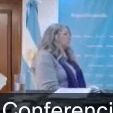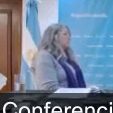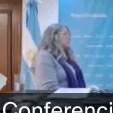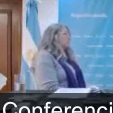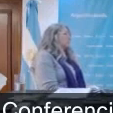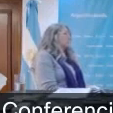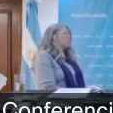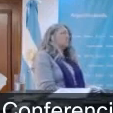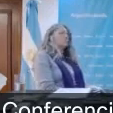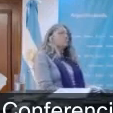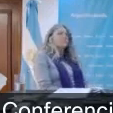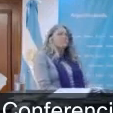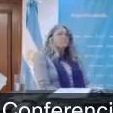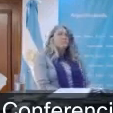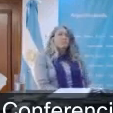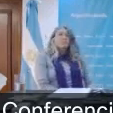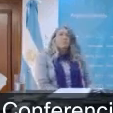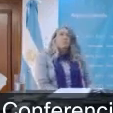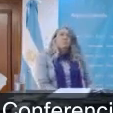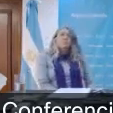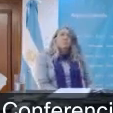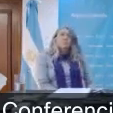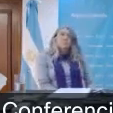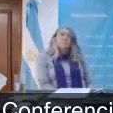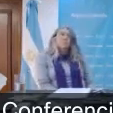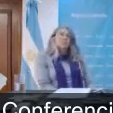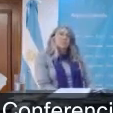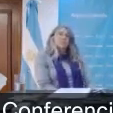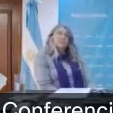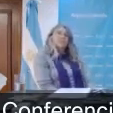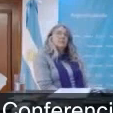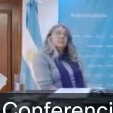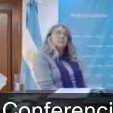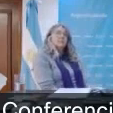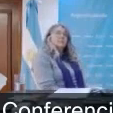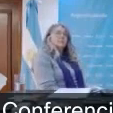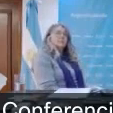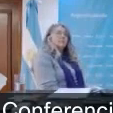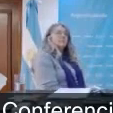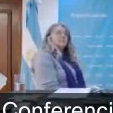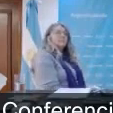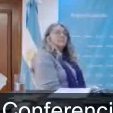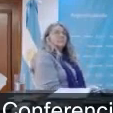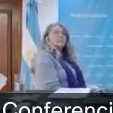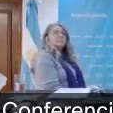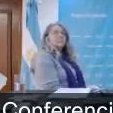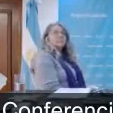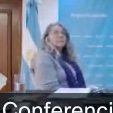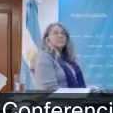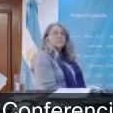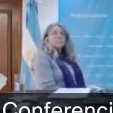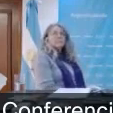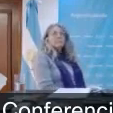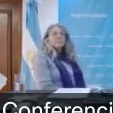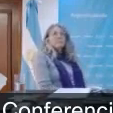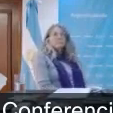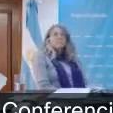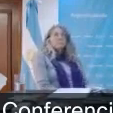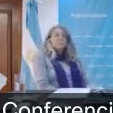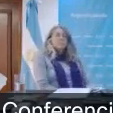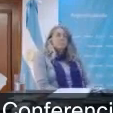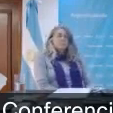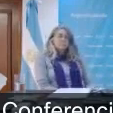aspecto multidimensional, relacional, multidisciplinar. ¿Qué quiere decir? Que no ponemos el foco